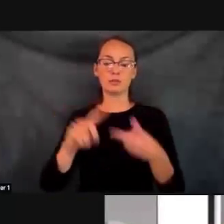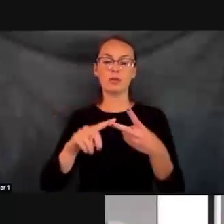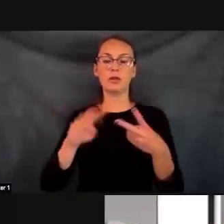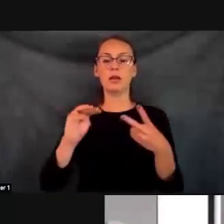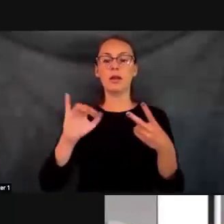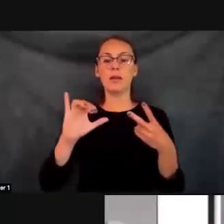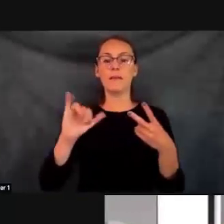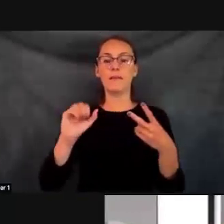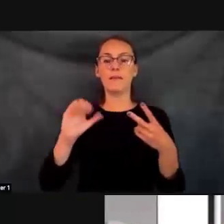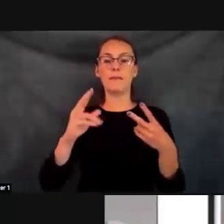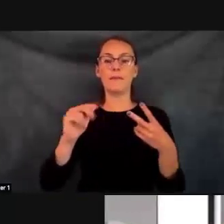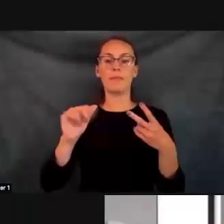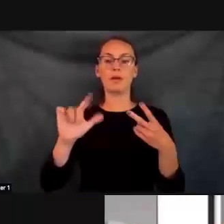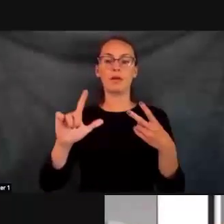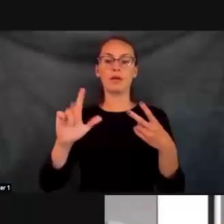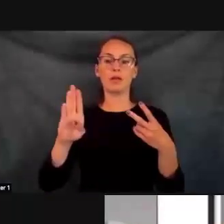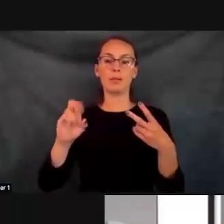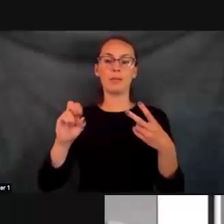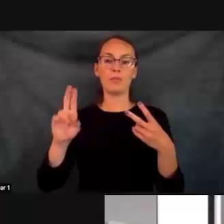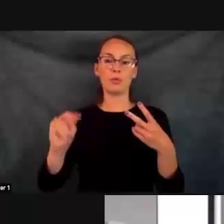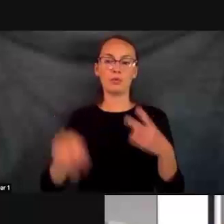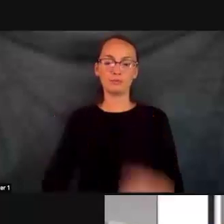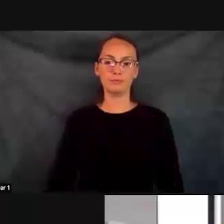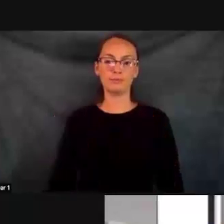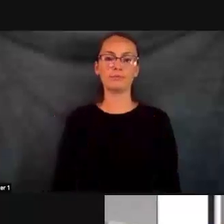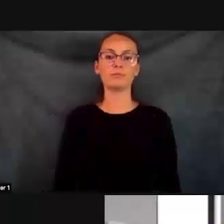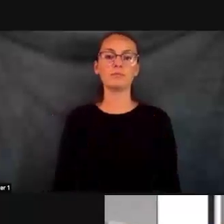Michael Bourne.